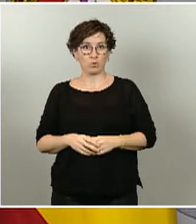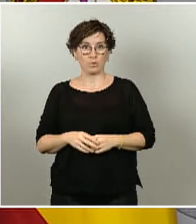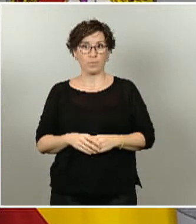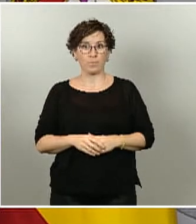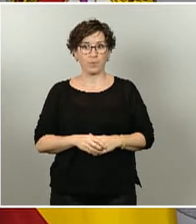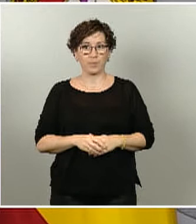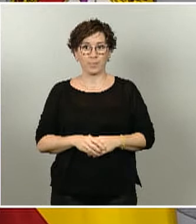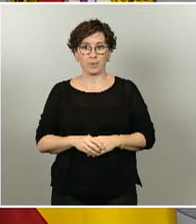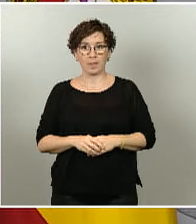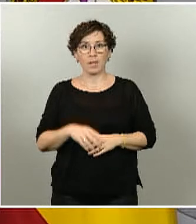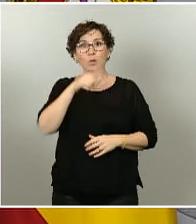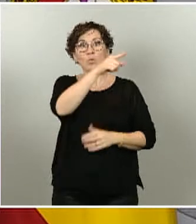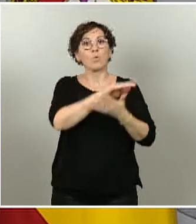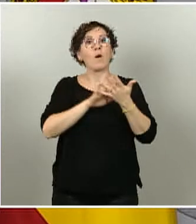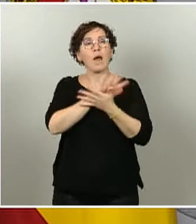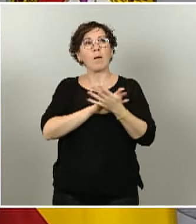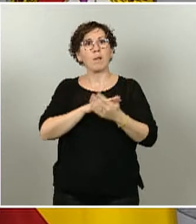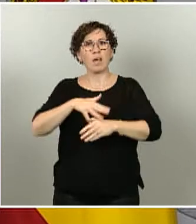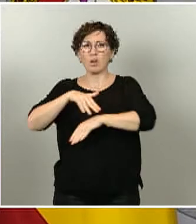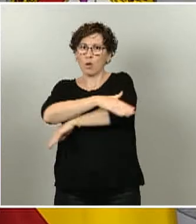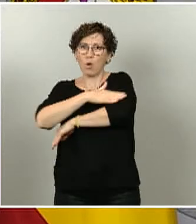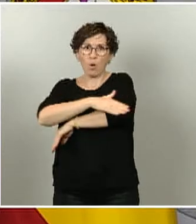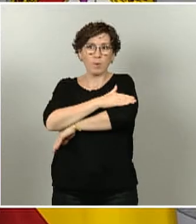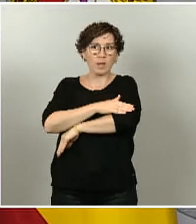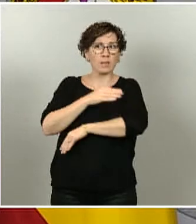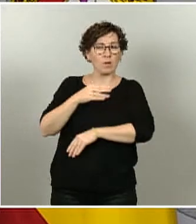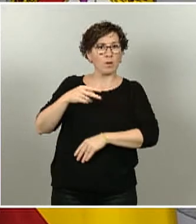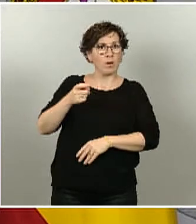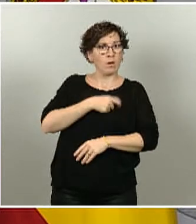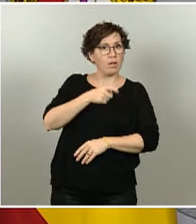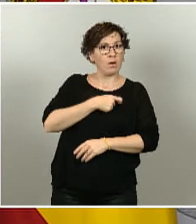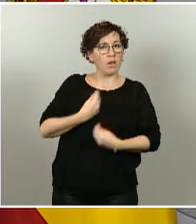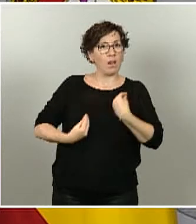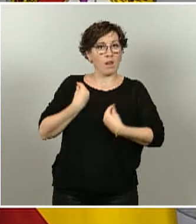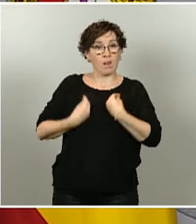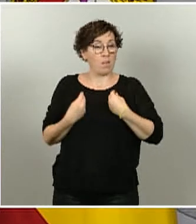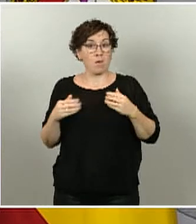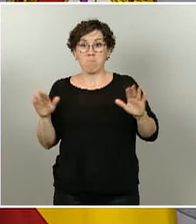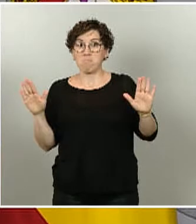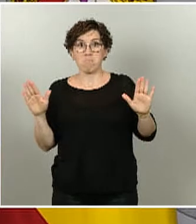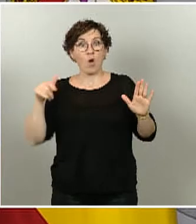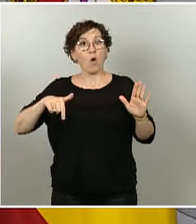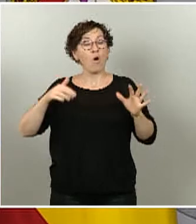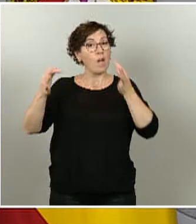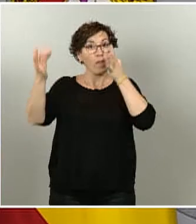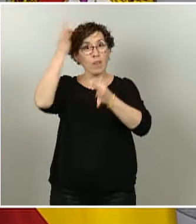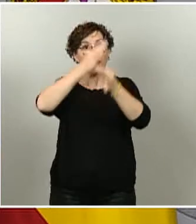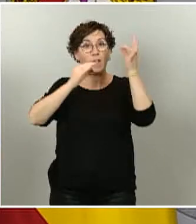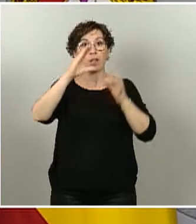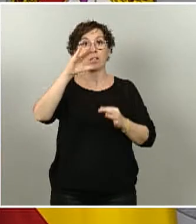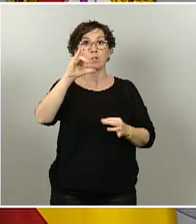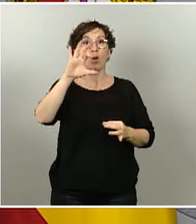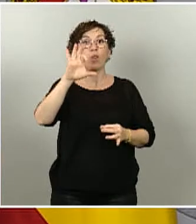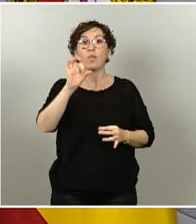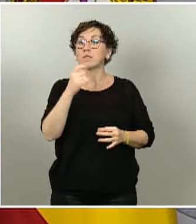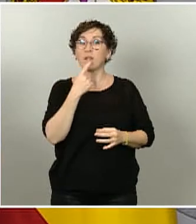temor respecto a esta cuestión y yo me voy a referir a los datos que hemos conocido hoy del SIS. Hoy, concretamente, más del